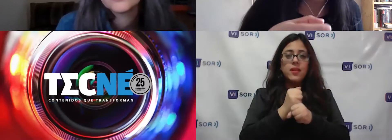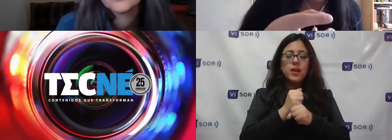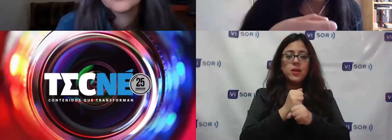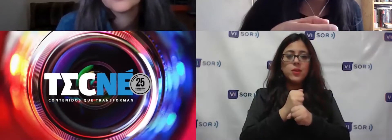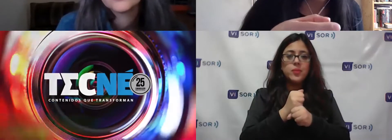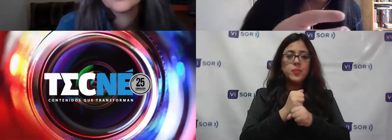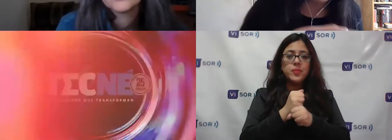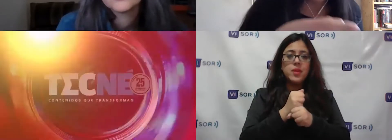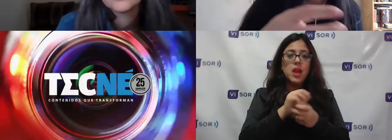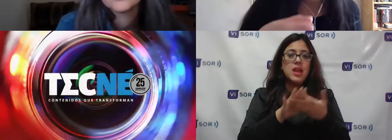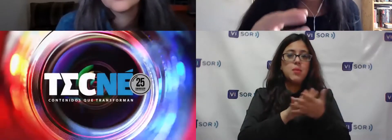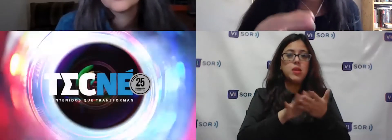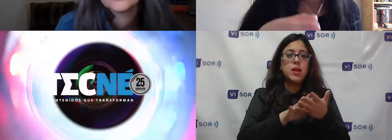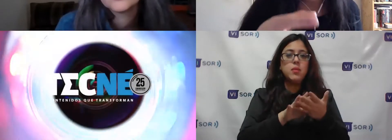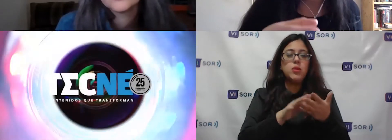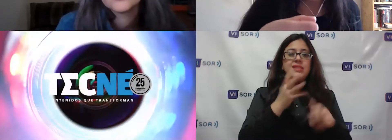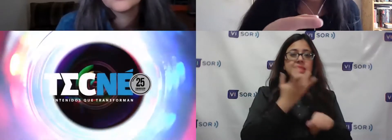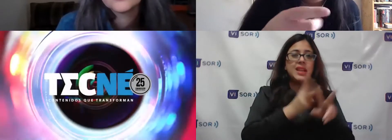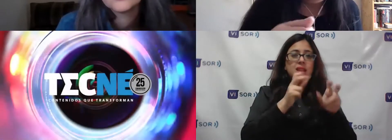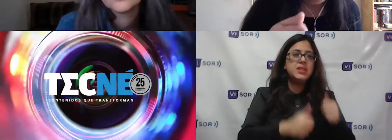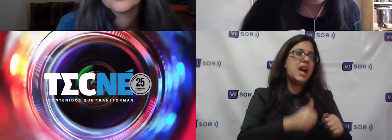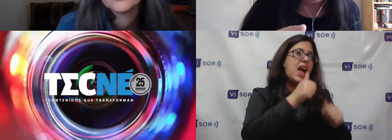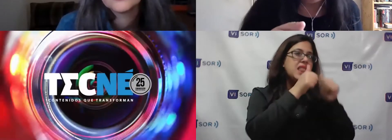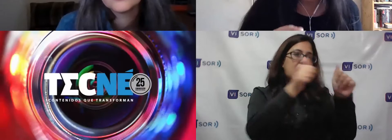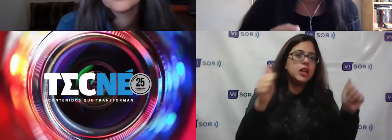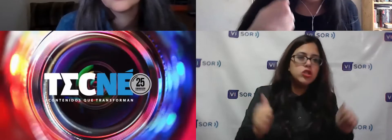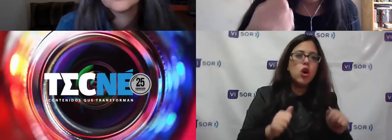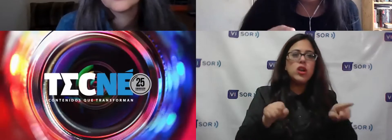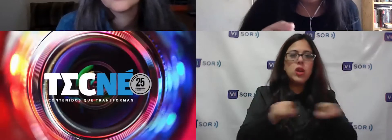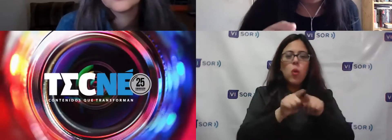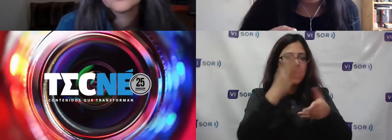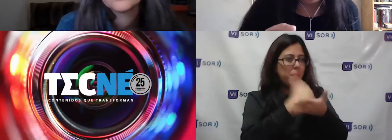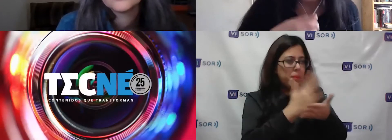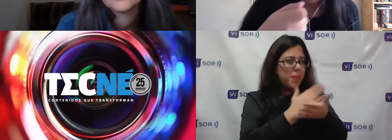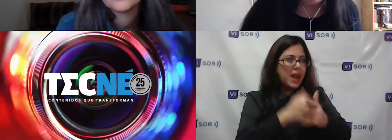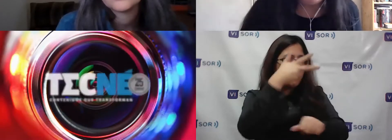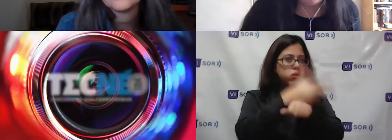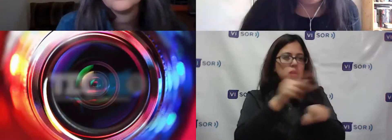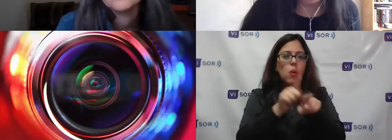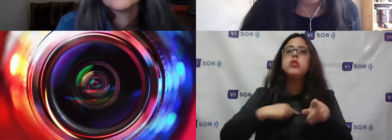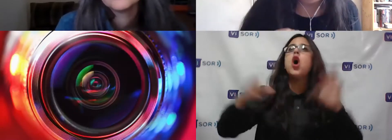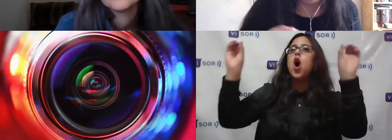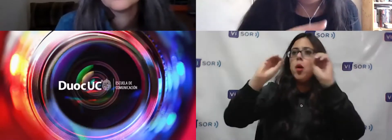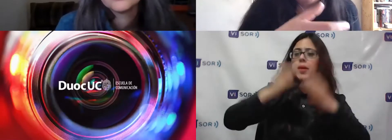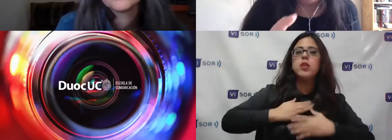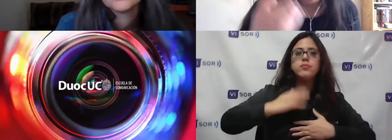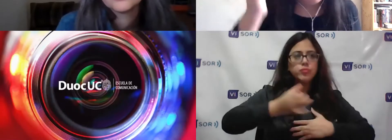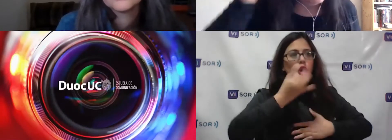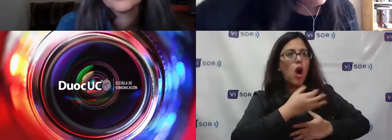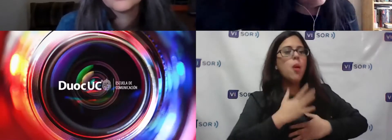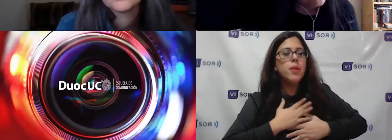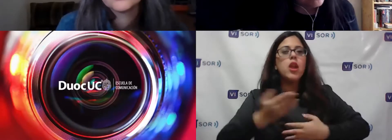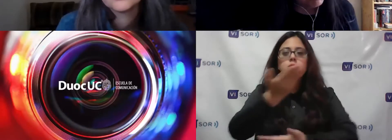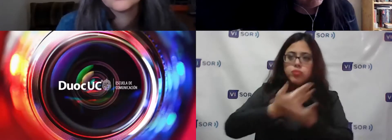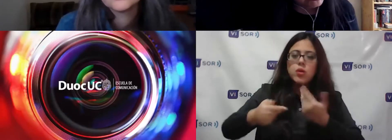sí hay una está en dirección al director en el caso documental ven manos carne rodajes igual finalmente igual opinó de mis comentarios pero obviamente para aportar